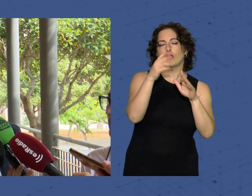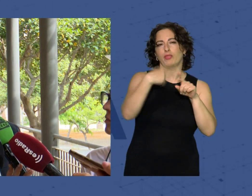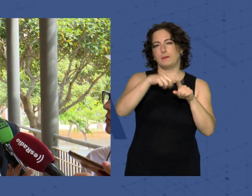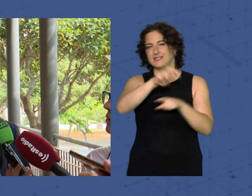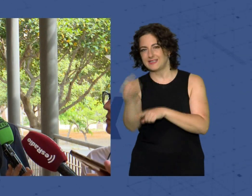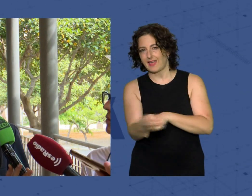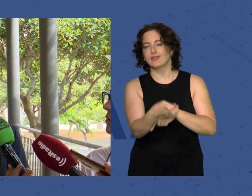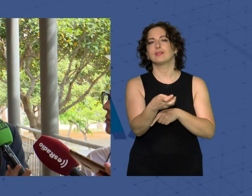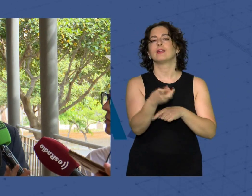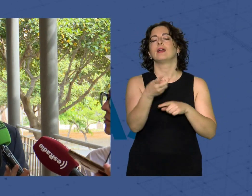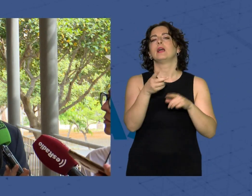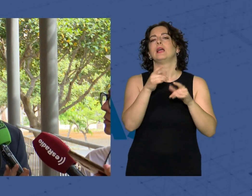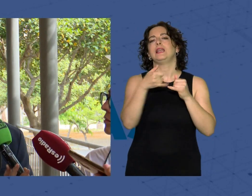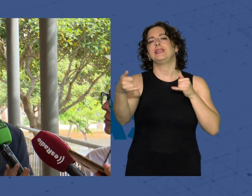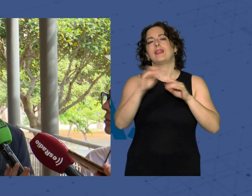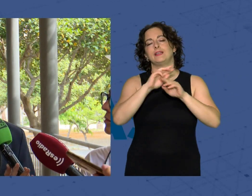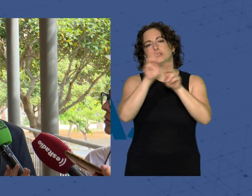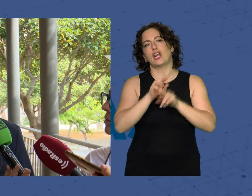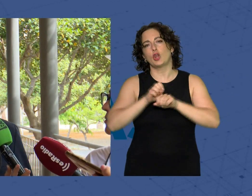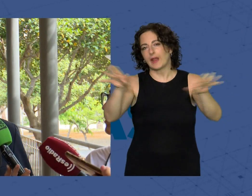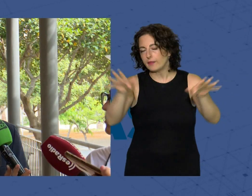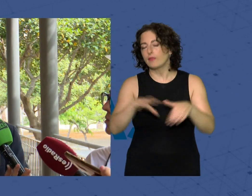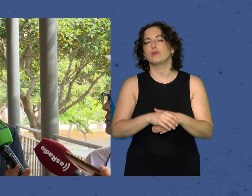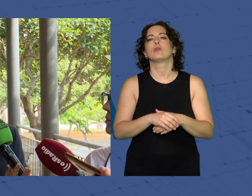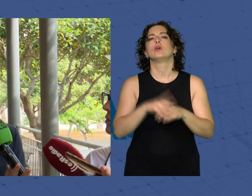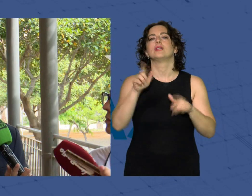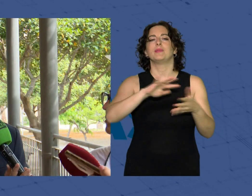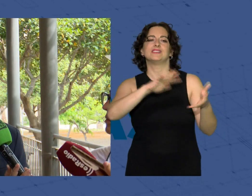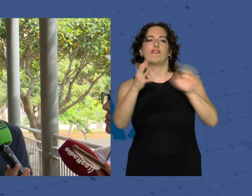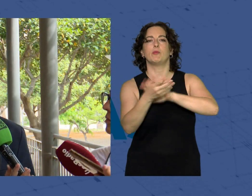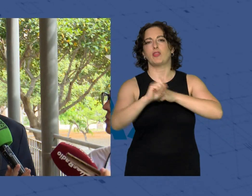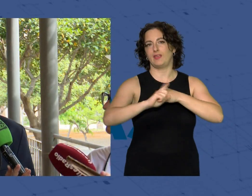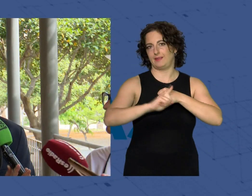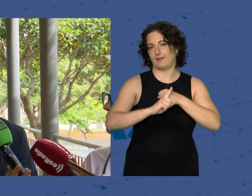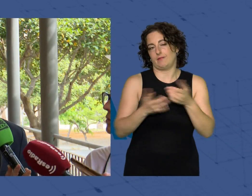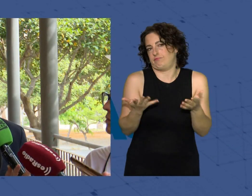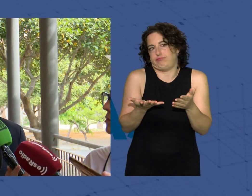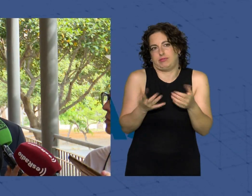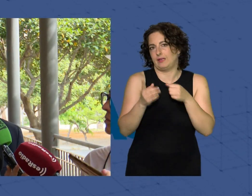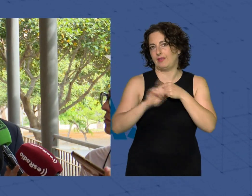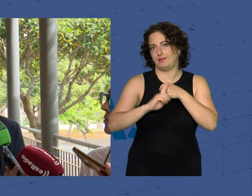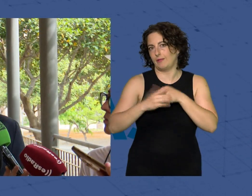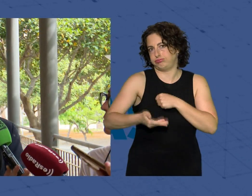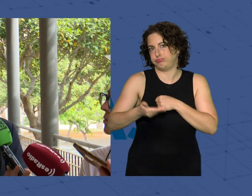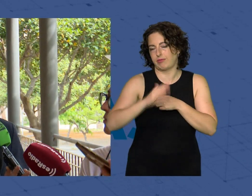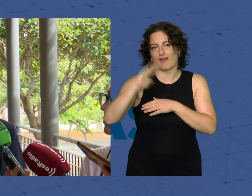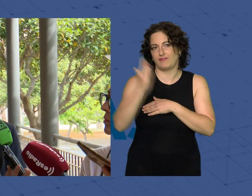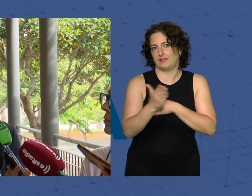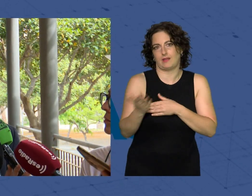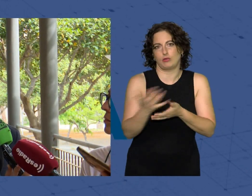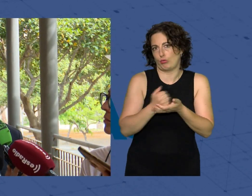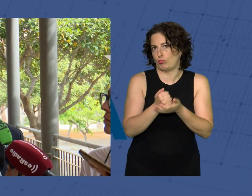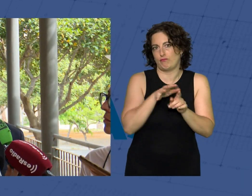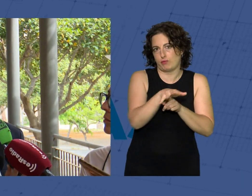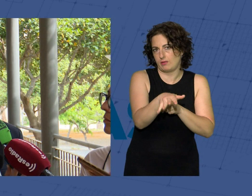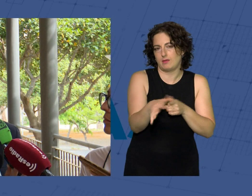líneas de internacionalización, líneas relacionadas con la transformación digital, que no afectando a todos,